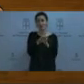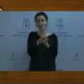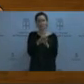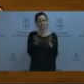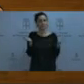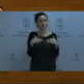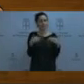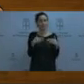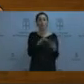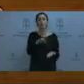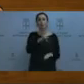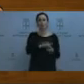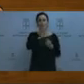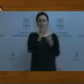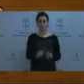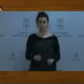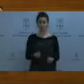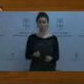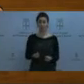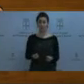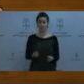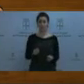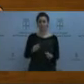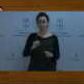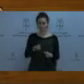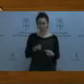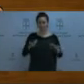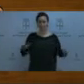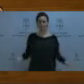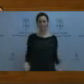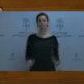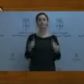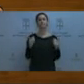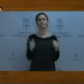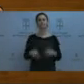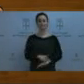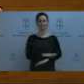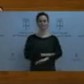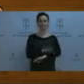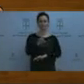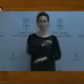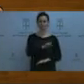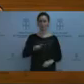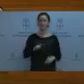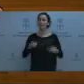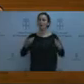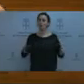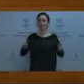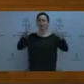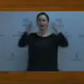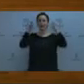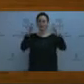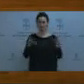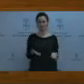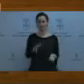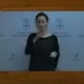aprobación del mencionado presupuesto. Una función que sí es competencia de la Administración autonómica es el asesoramiento. En